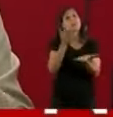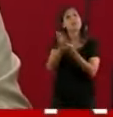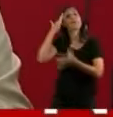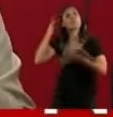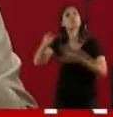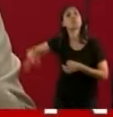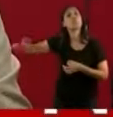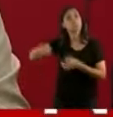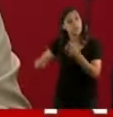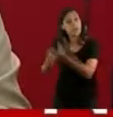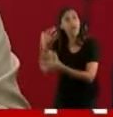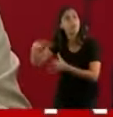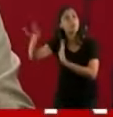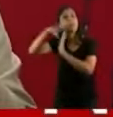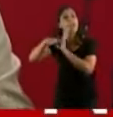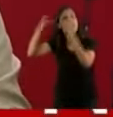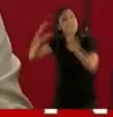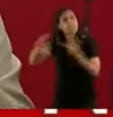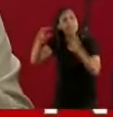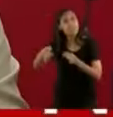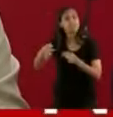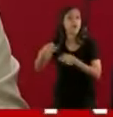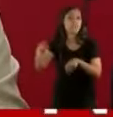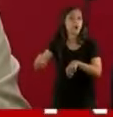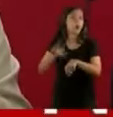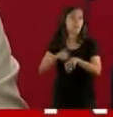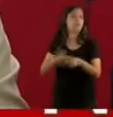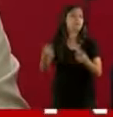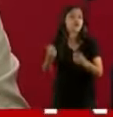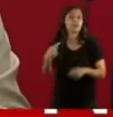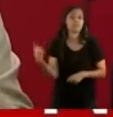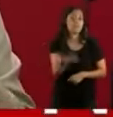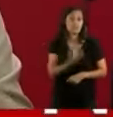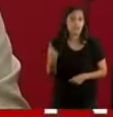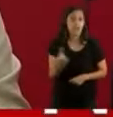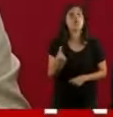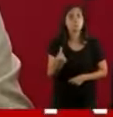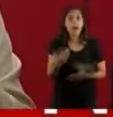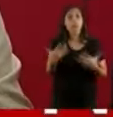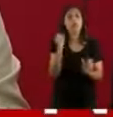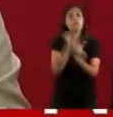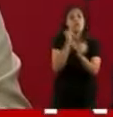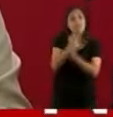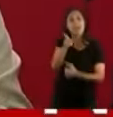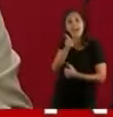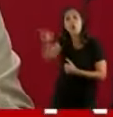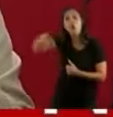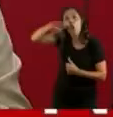justicia medidas excepcionales a la altura del desafío que tenemos para trabajar contra